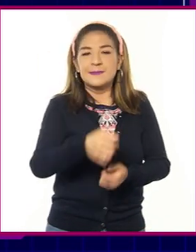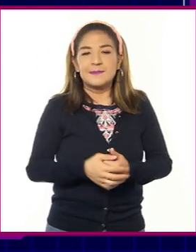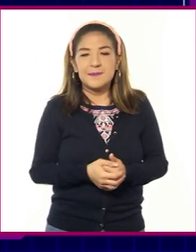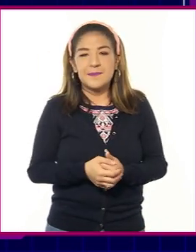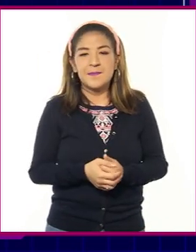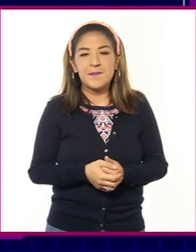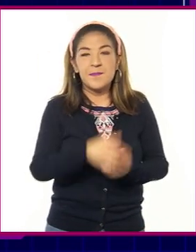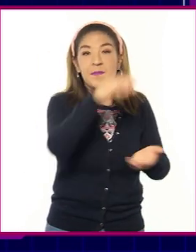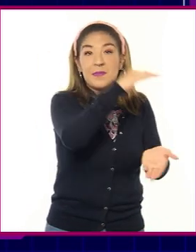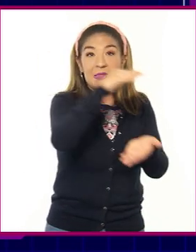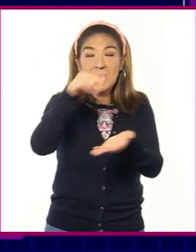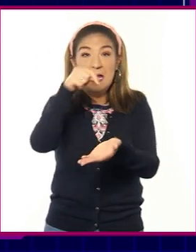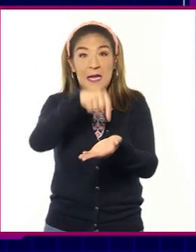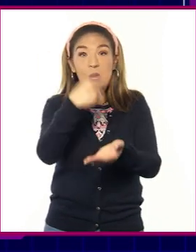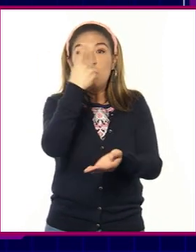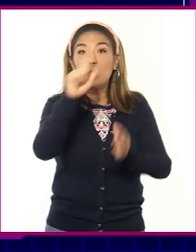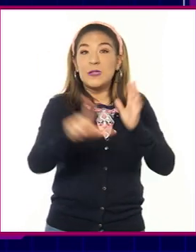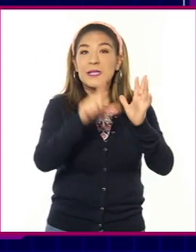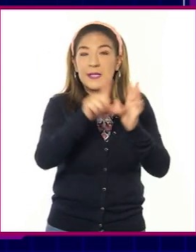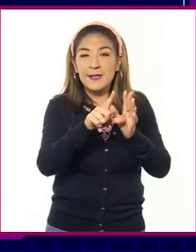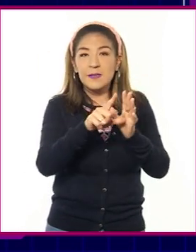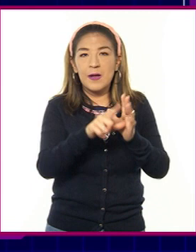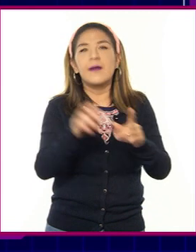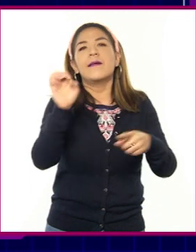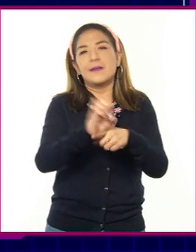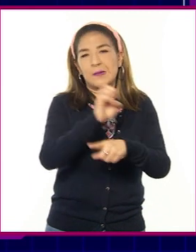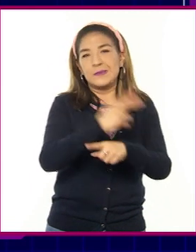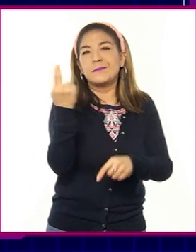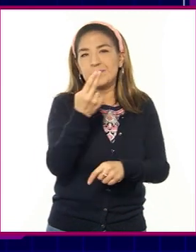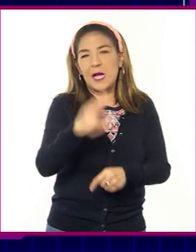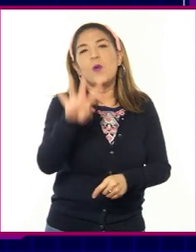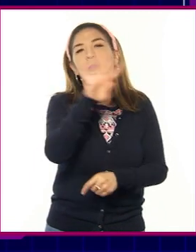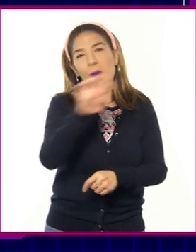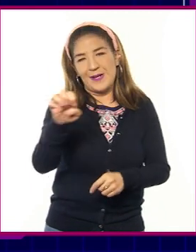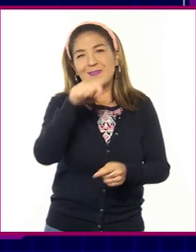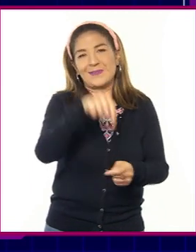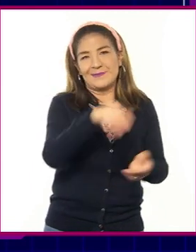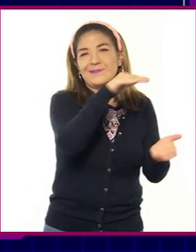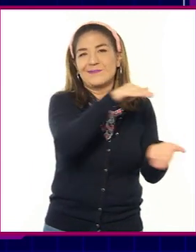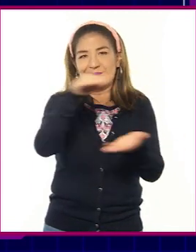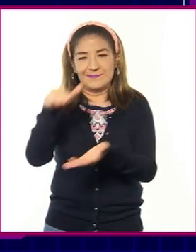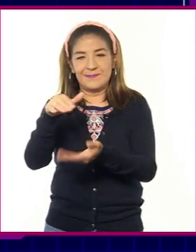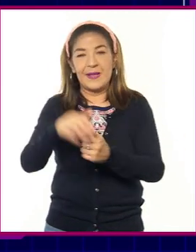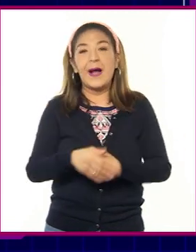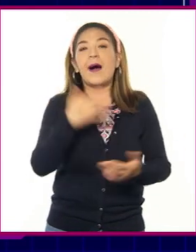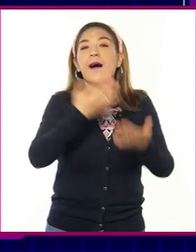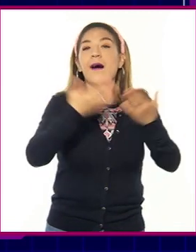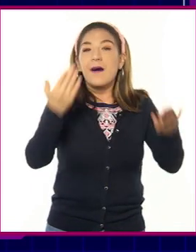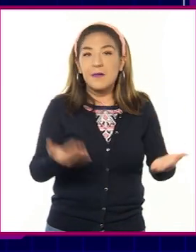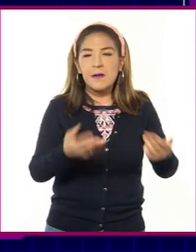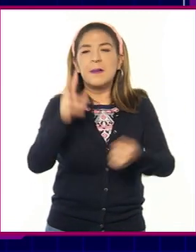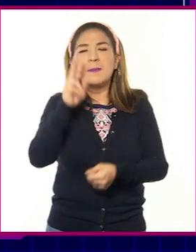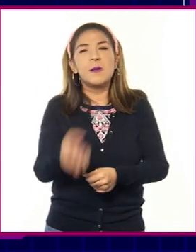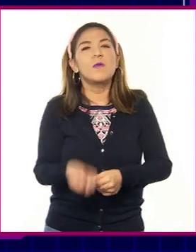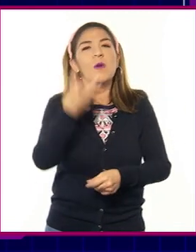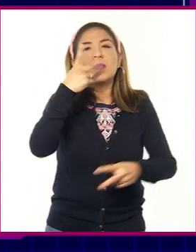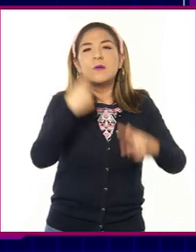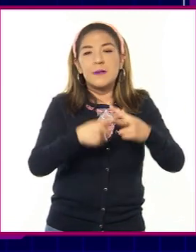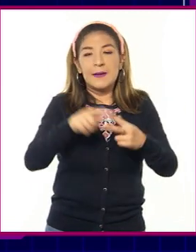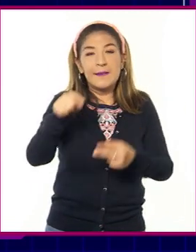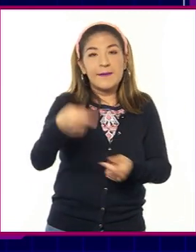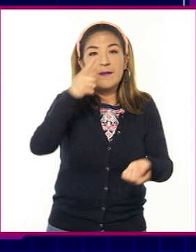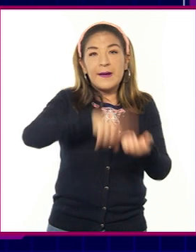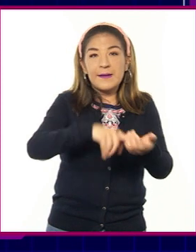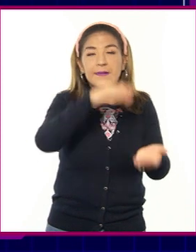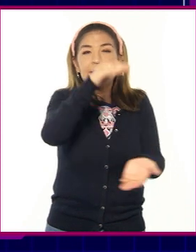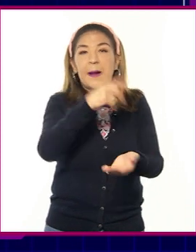los envases son de 1 litro, entonces se requieren 400 de ellos. Ahora vamos a calcular la cantidad de